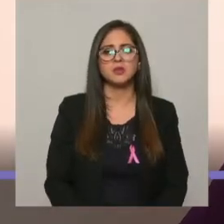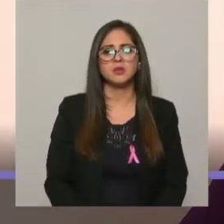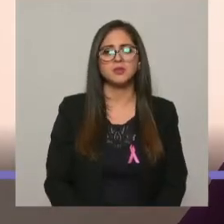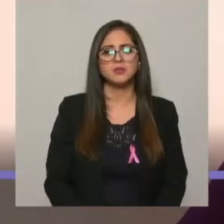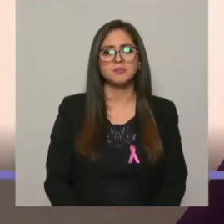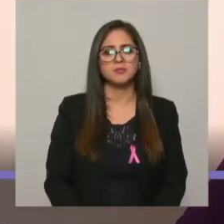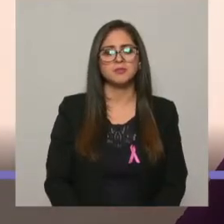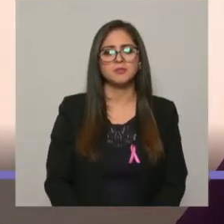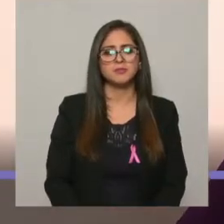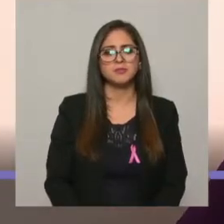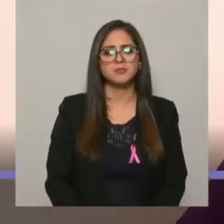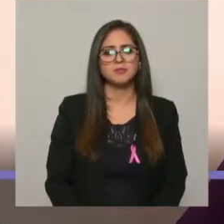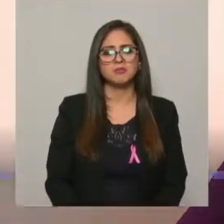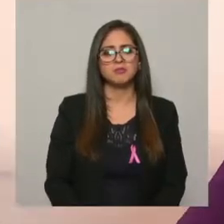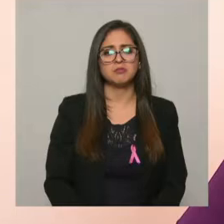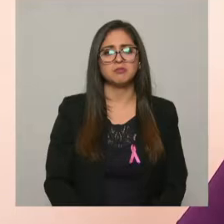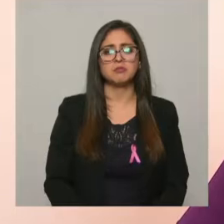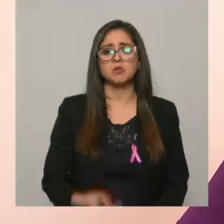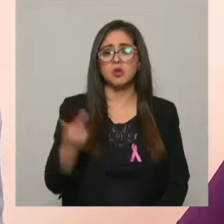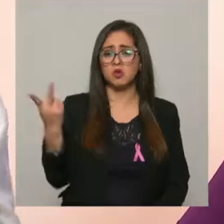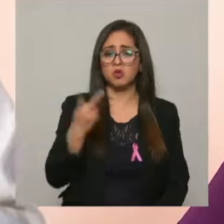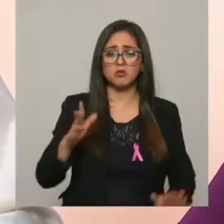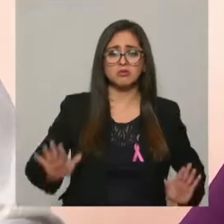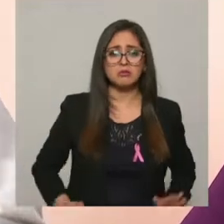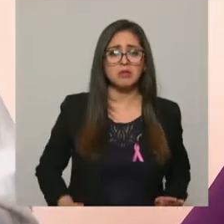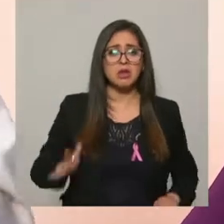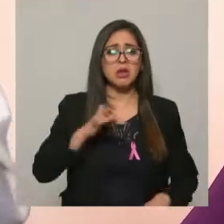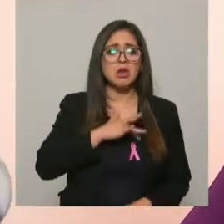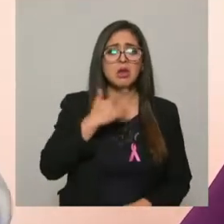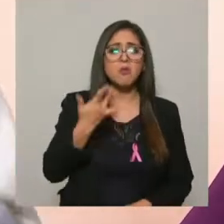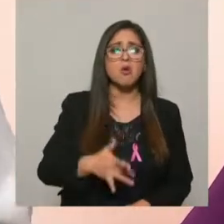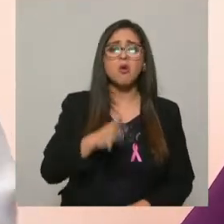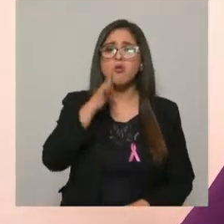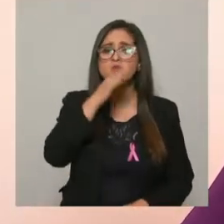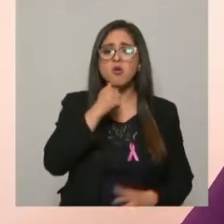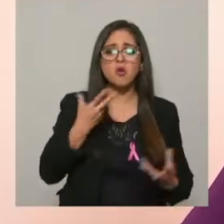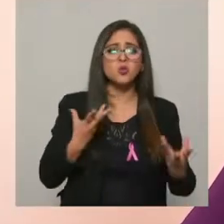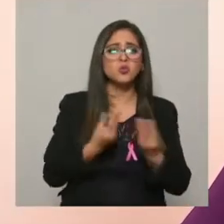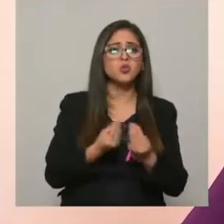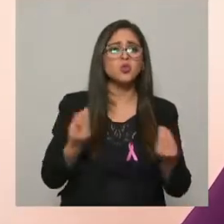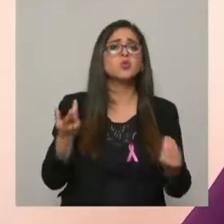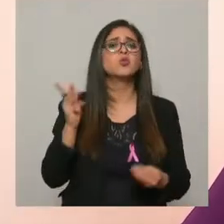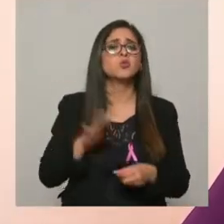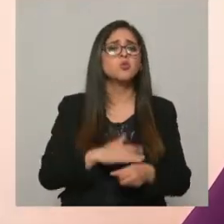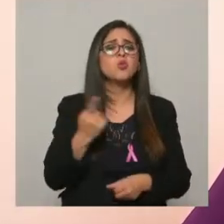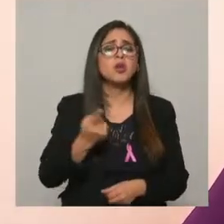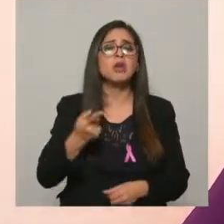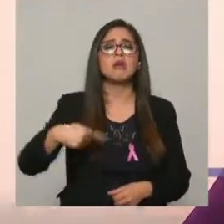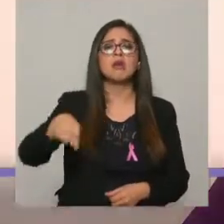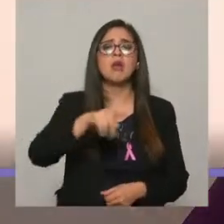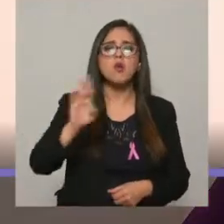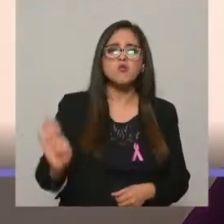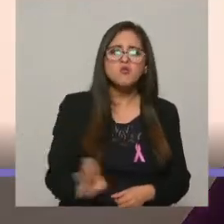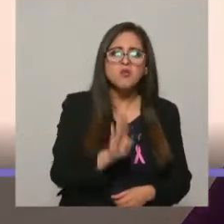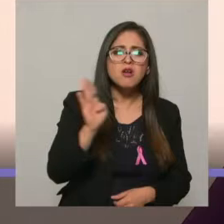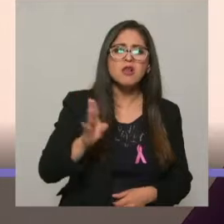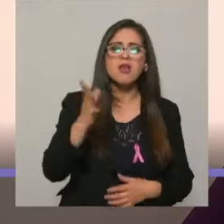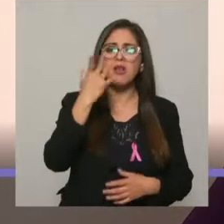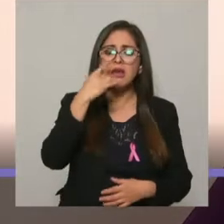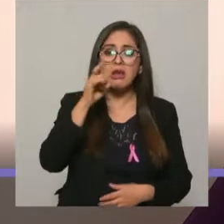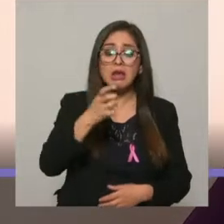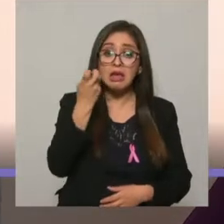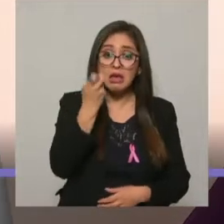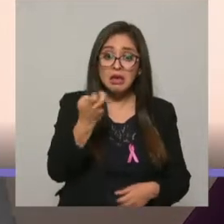enamorados que no pueden estar juntos porque, pues, todas las cosas de hechicería, de brujería que ocurren